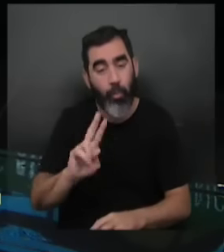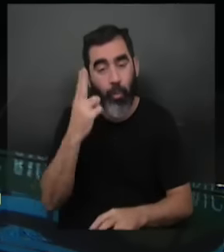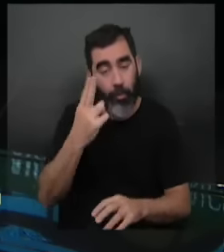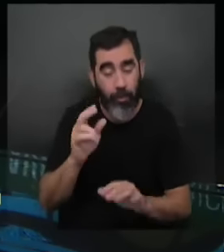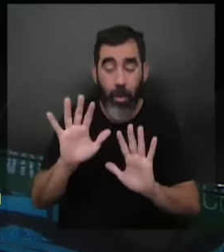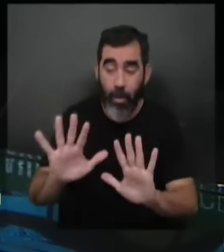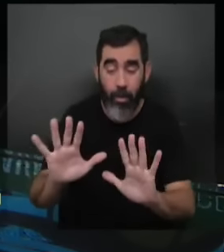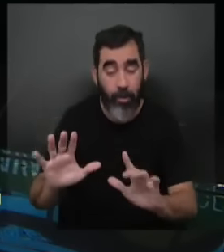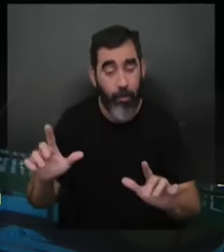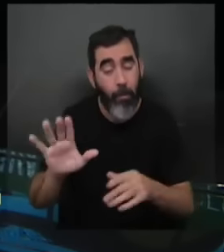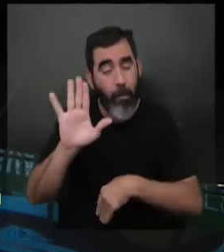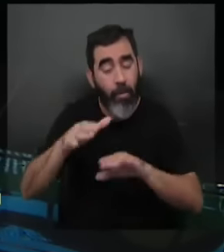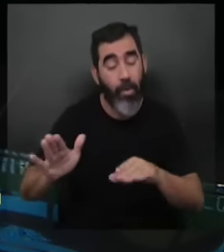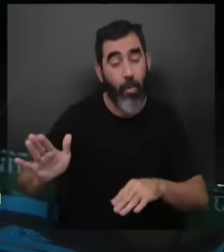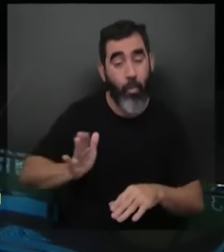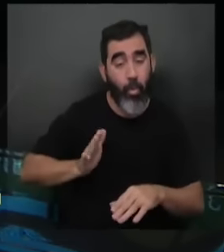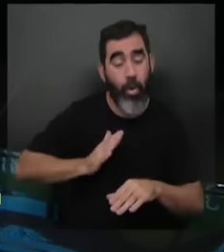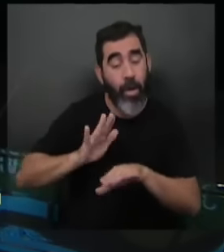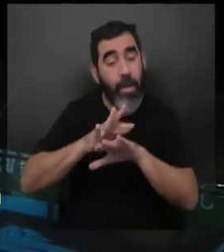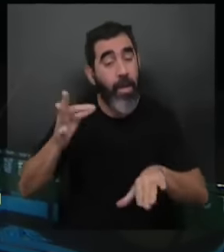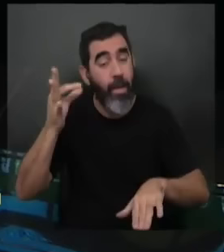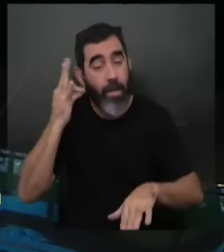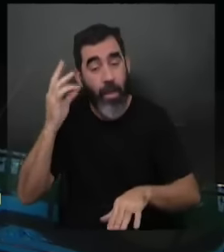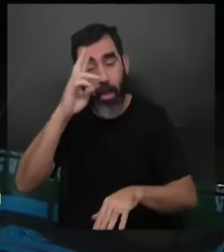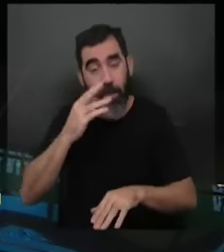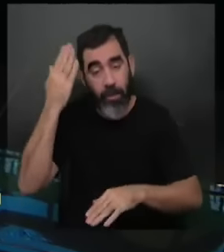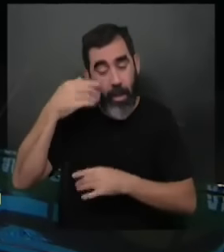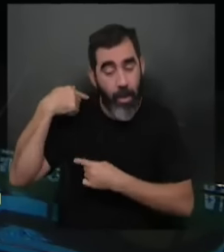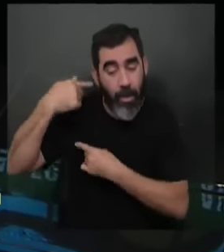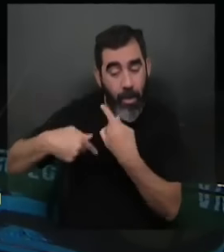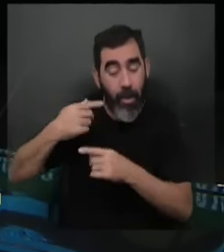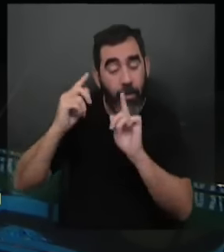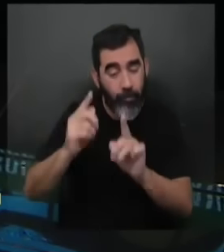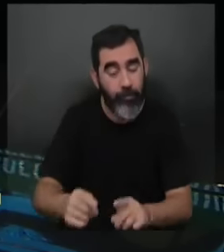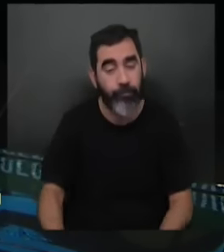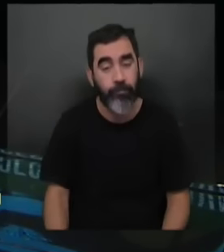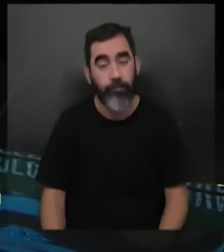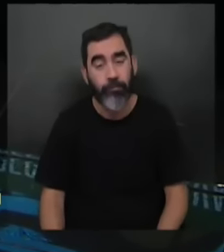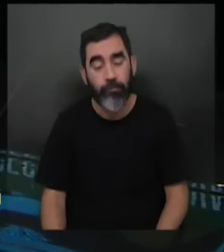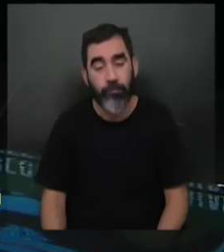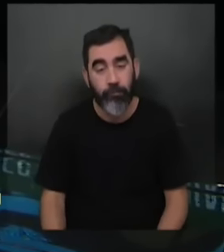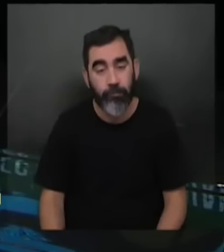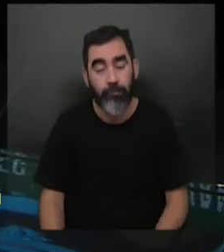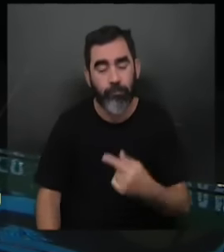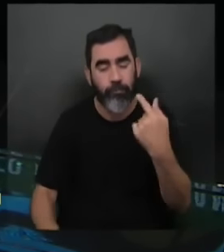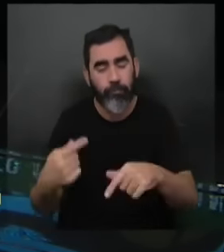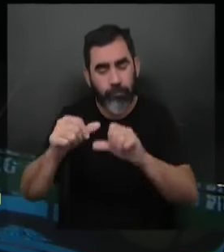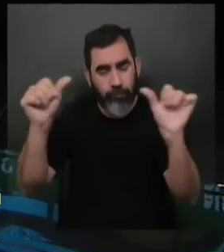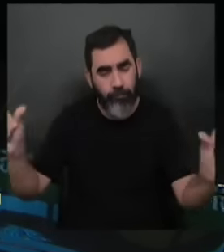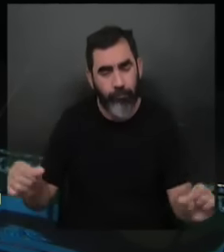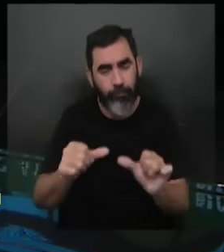de de mujer de niña y de afrodescendiente uno de los temas que vamos a hablar pero también van a haber actividades